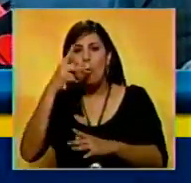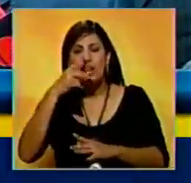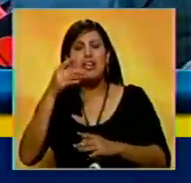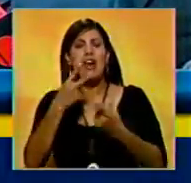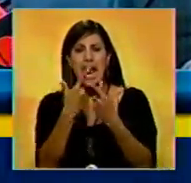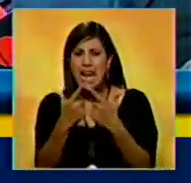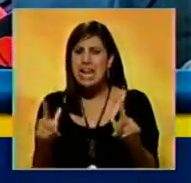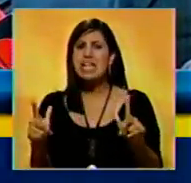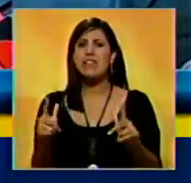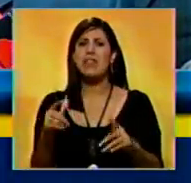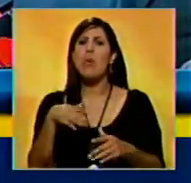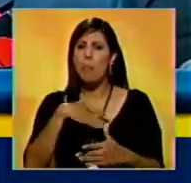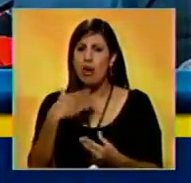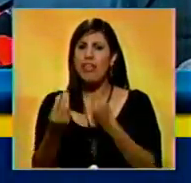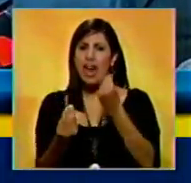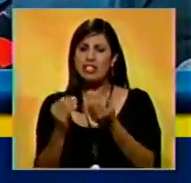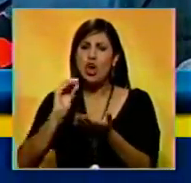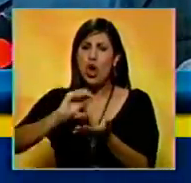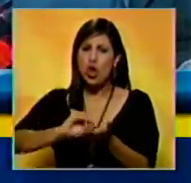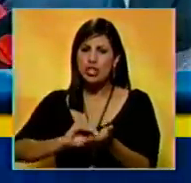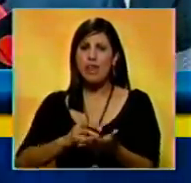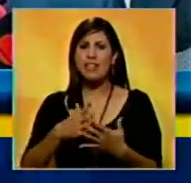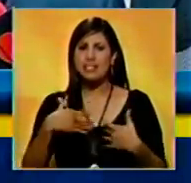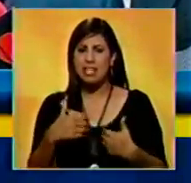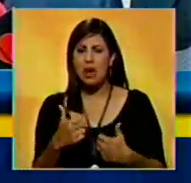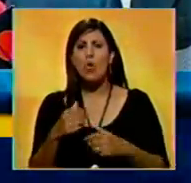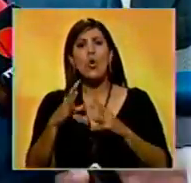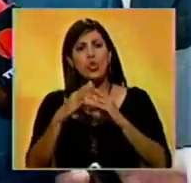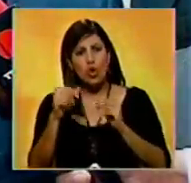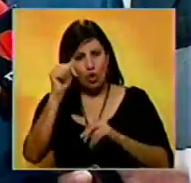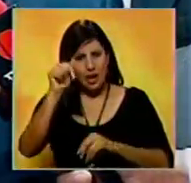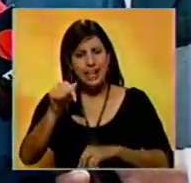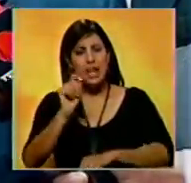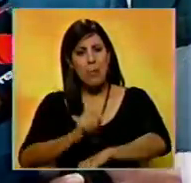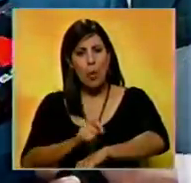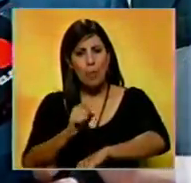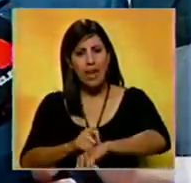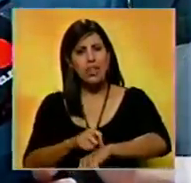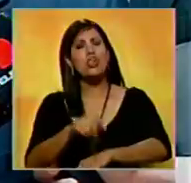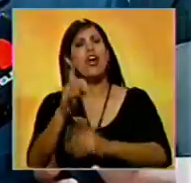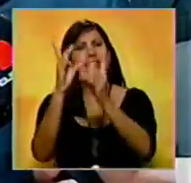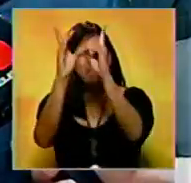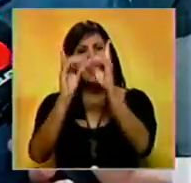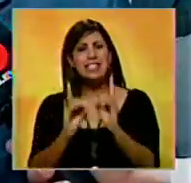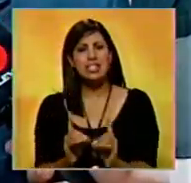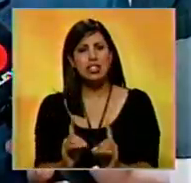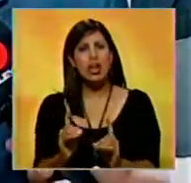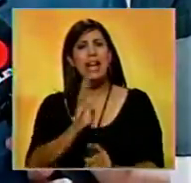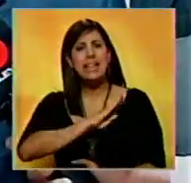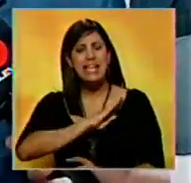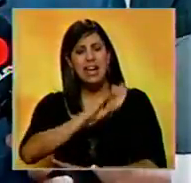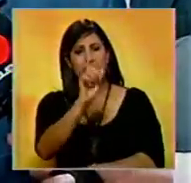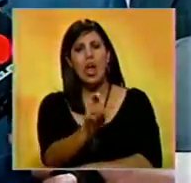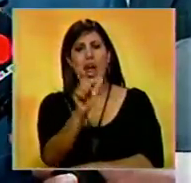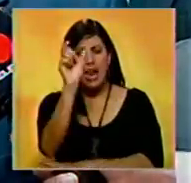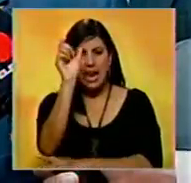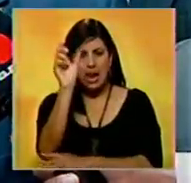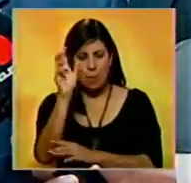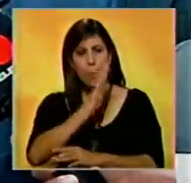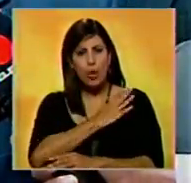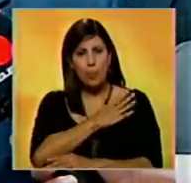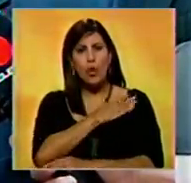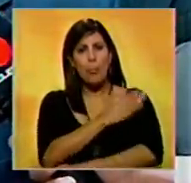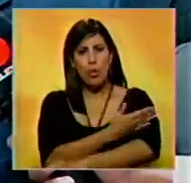la libertad, se puedan recomponer. En este momento, la decisión la tiene el Poder